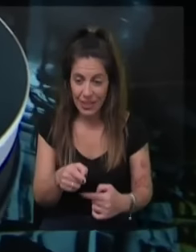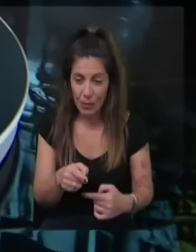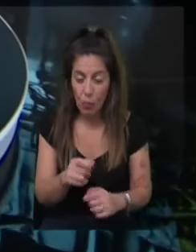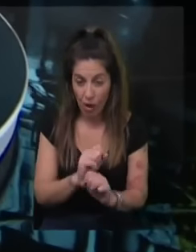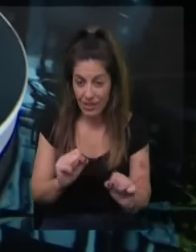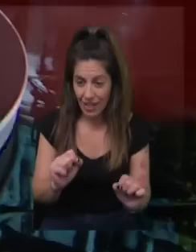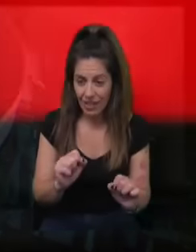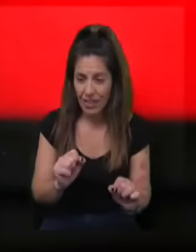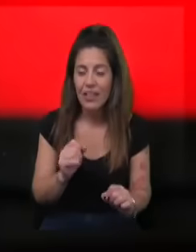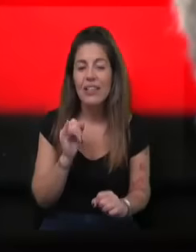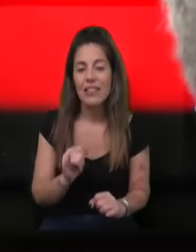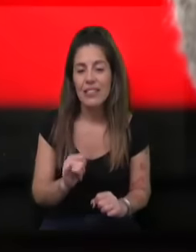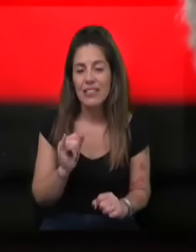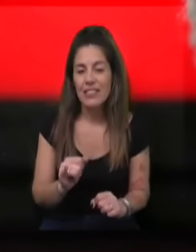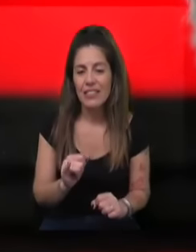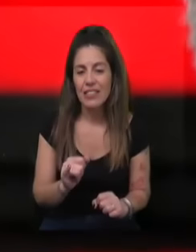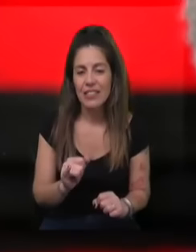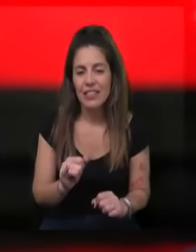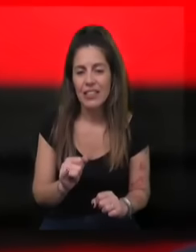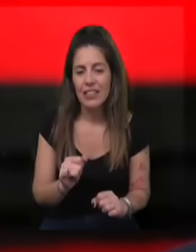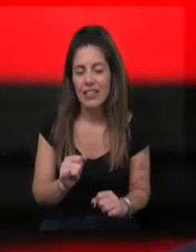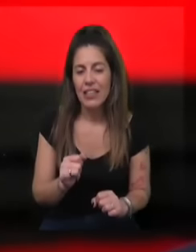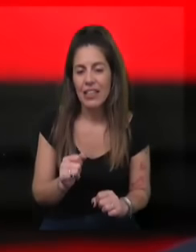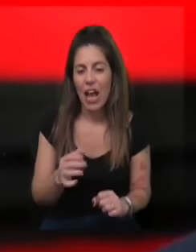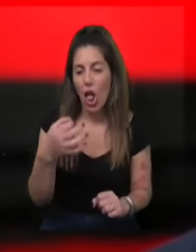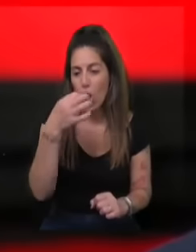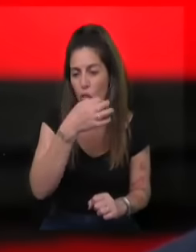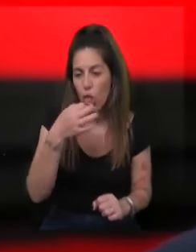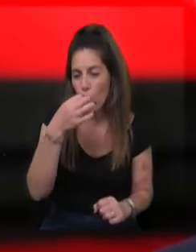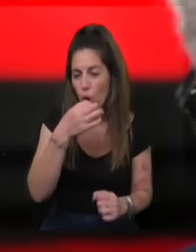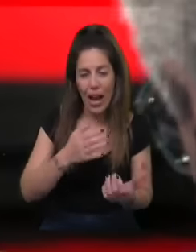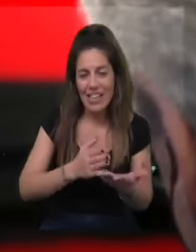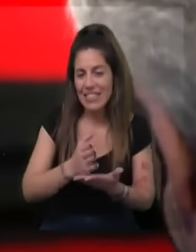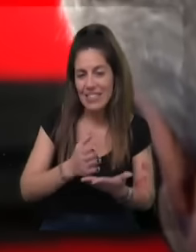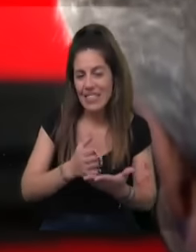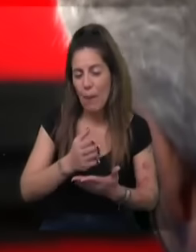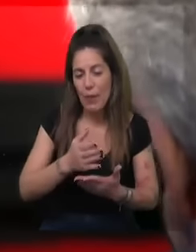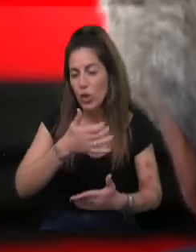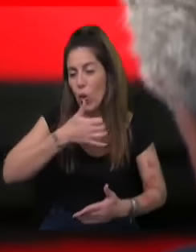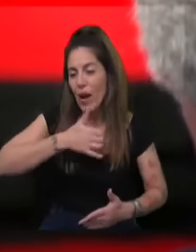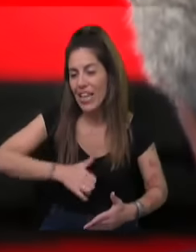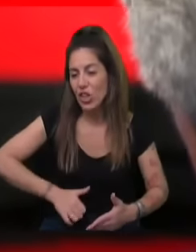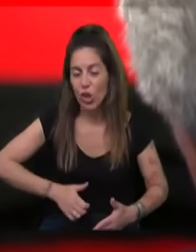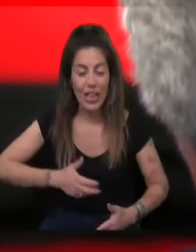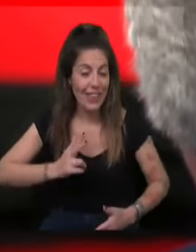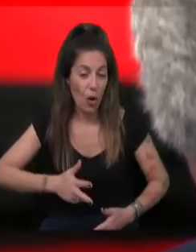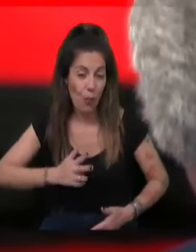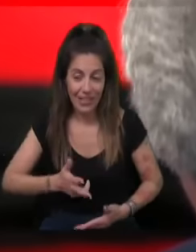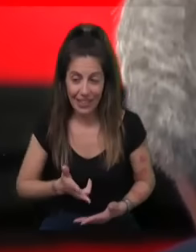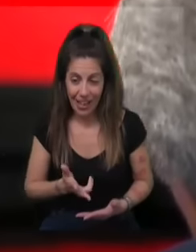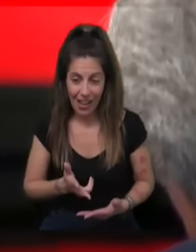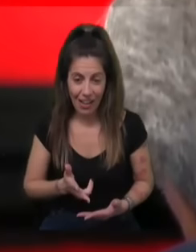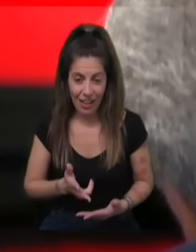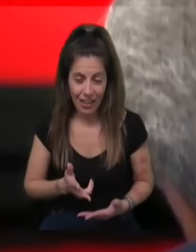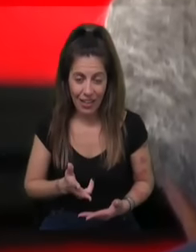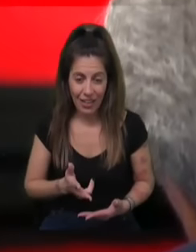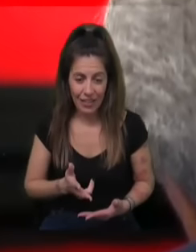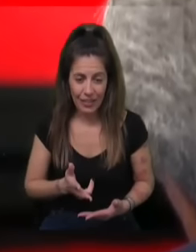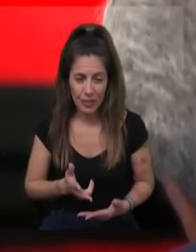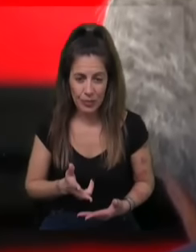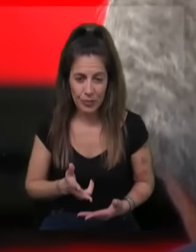ser Sí en realidad consumo de drogas hubo toda la historia de la humanidad como hoy comentábamos no este